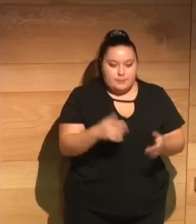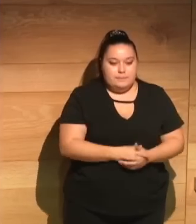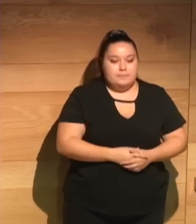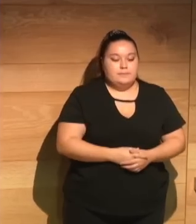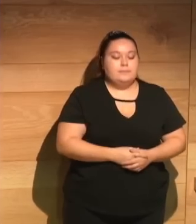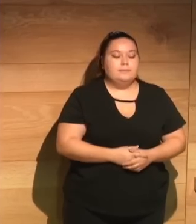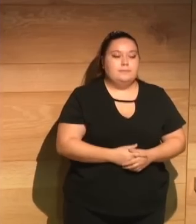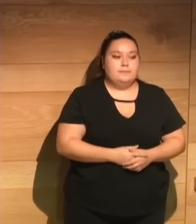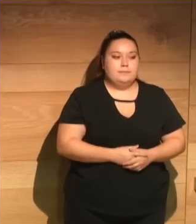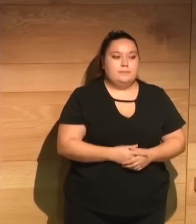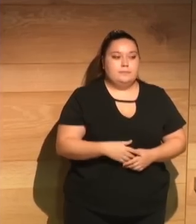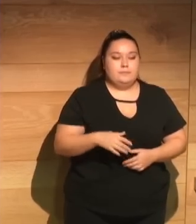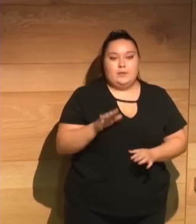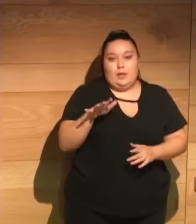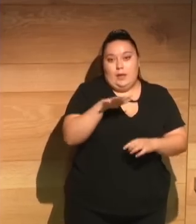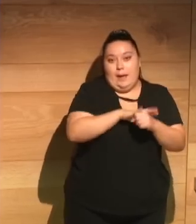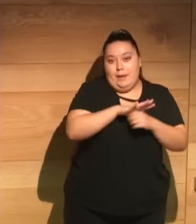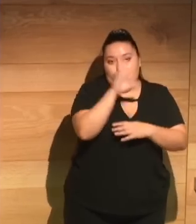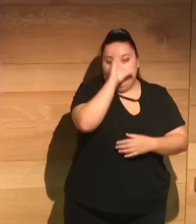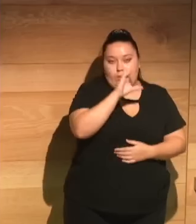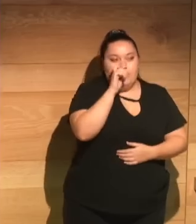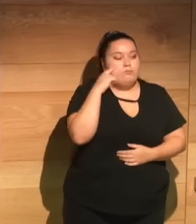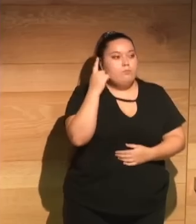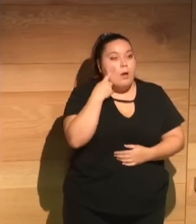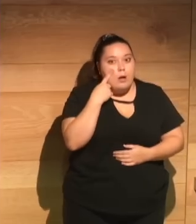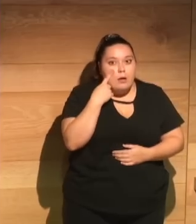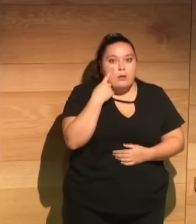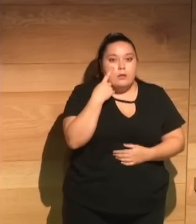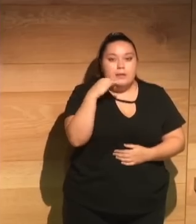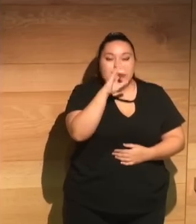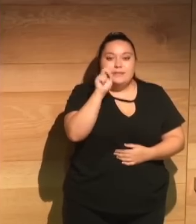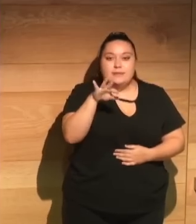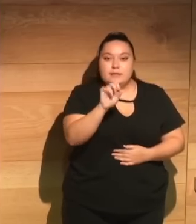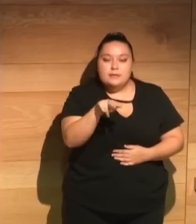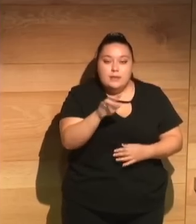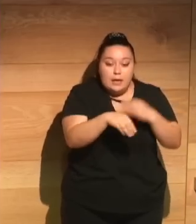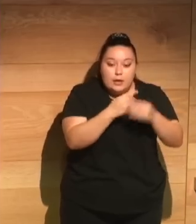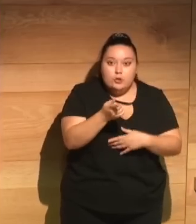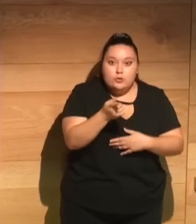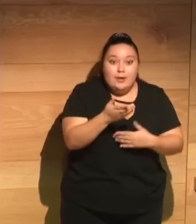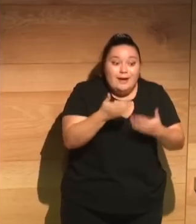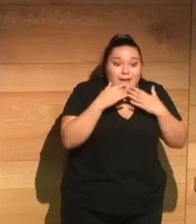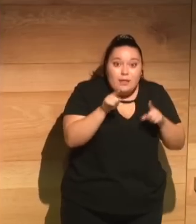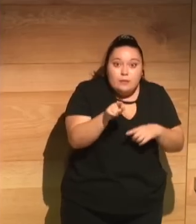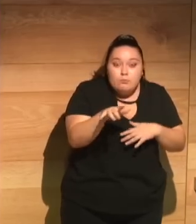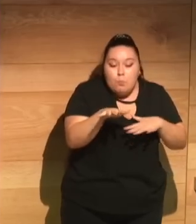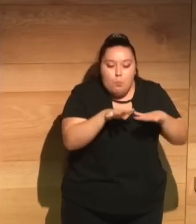viene de campos científicos, que se dan cuenta de que la existencia de lo que ha hecho Janssen les va a permitir capturar el movimiento. Claro. Y ahí